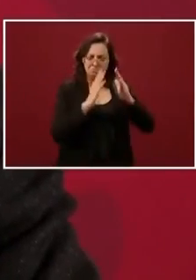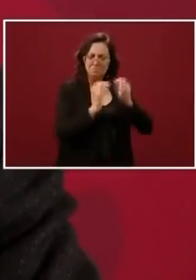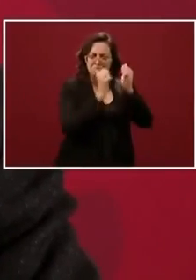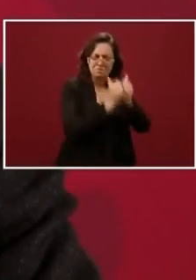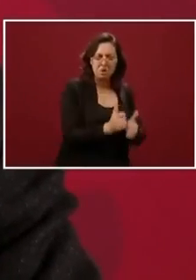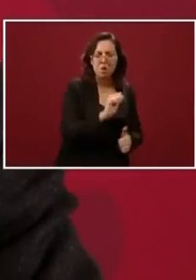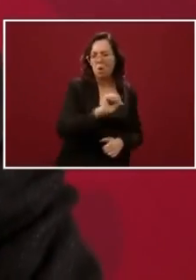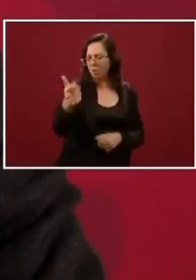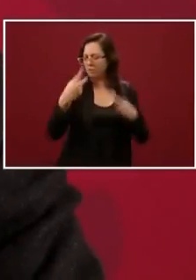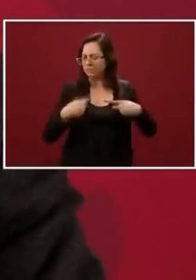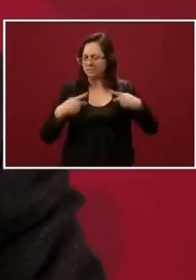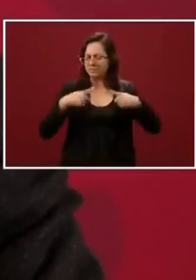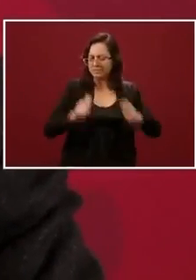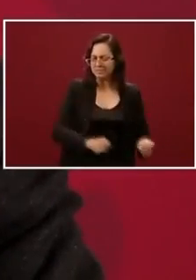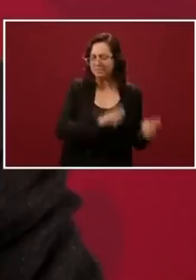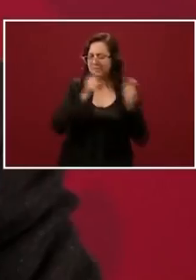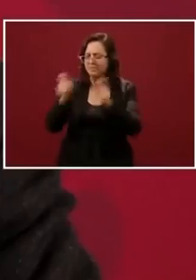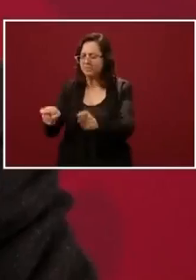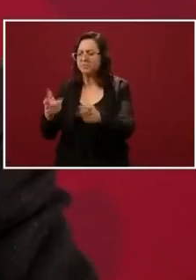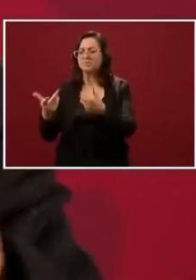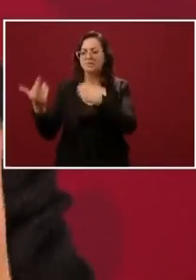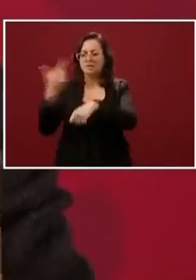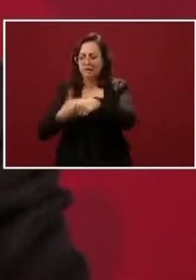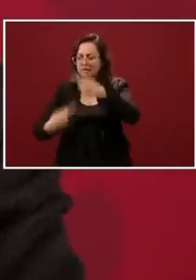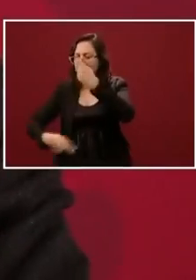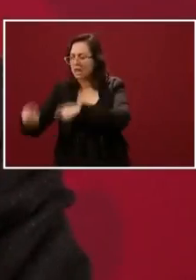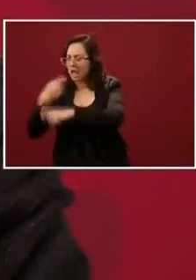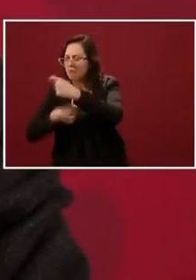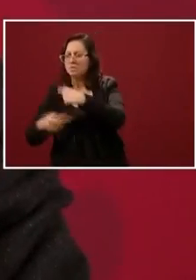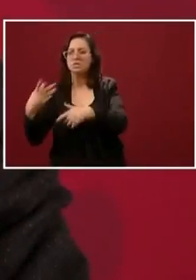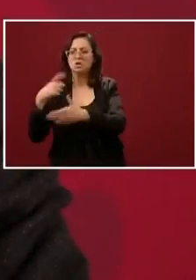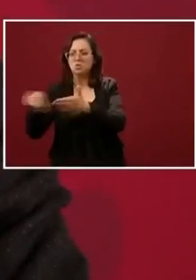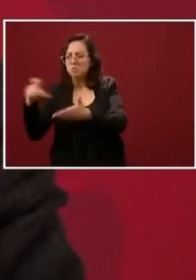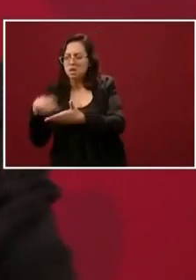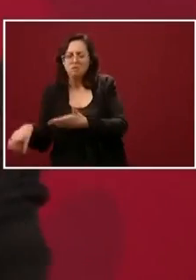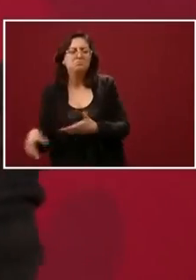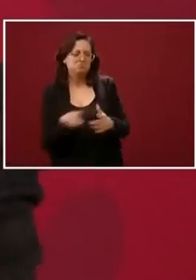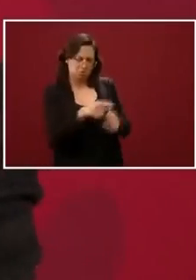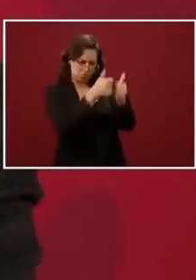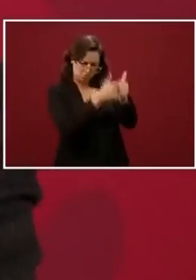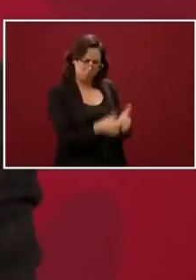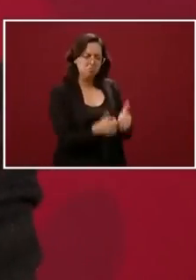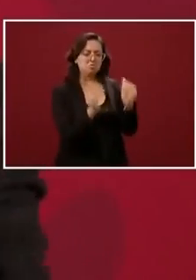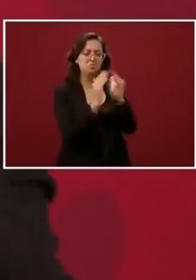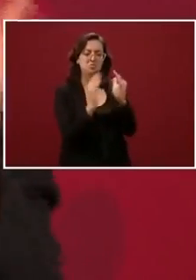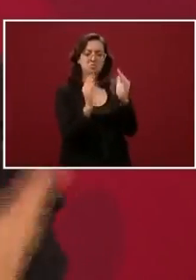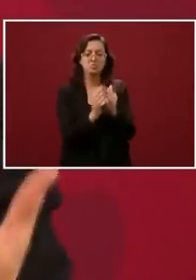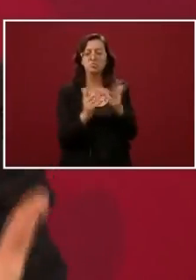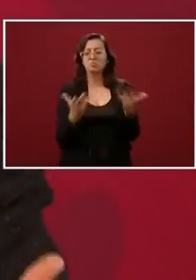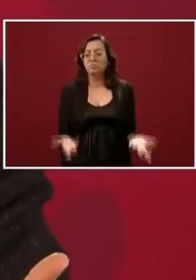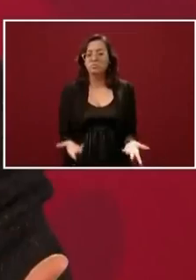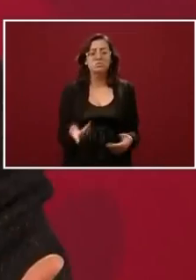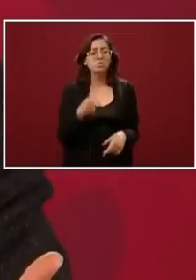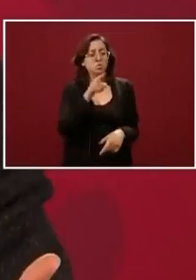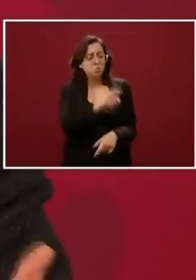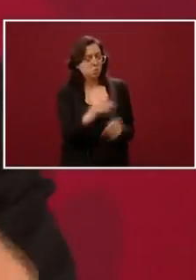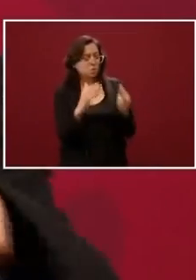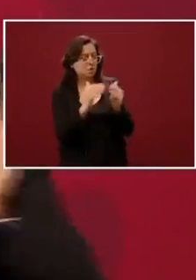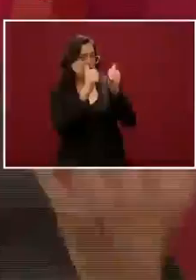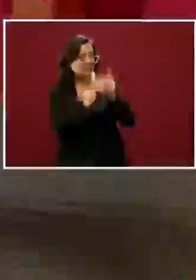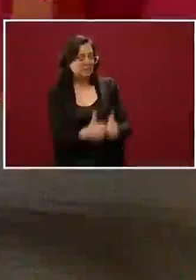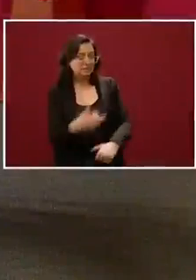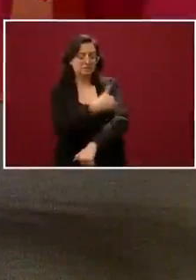trámite que no se puede posponer, quédate en casa. Si te quedas en casa, si se quedan en casa tus familiares,